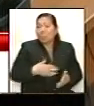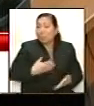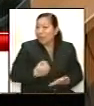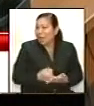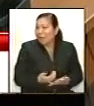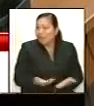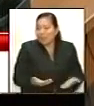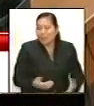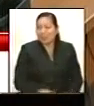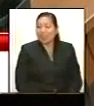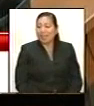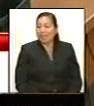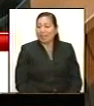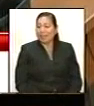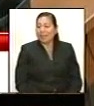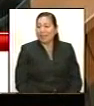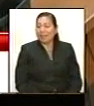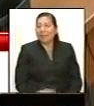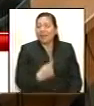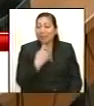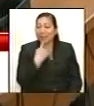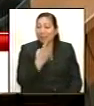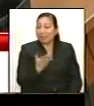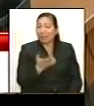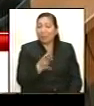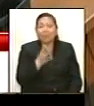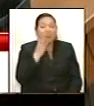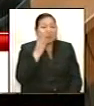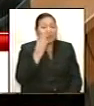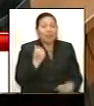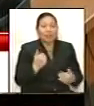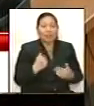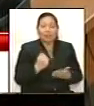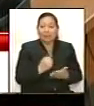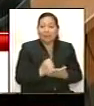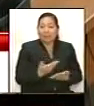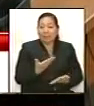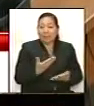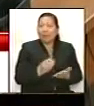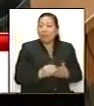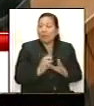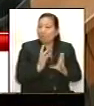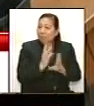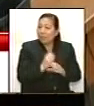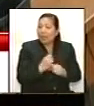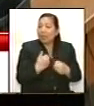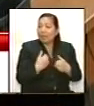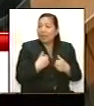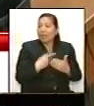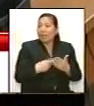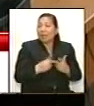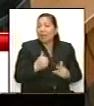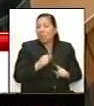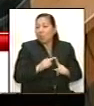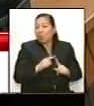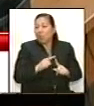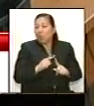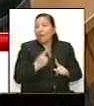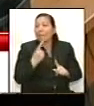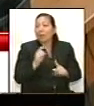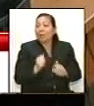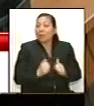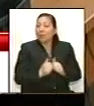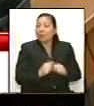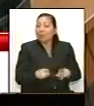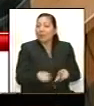ayudar. Entonces, que como comentaba Suiri, en su experiencia, tiene que vivir con la incertidumbre, con la frustración, y tiene que haber algún tipo de mecanismo para